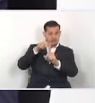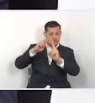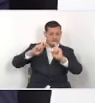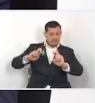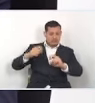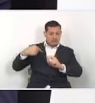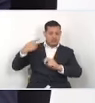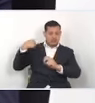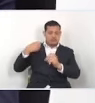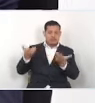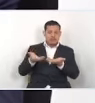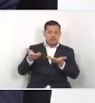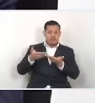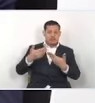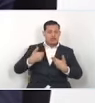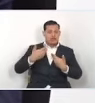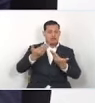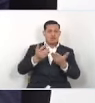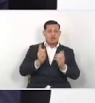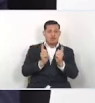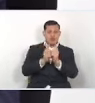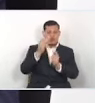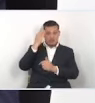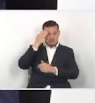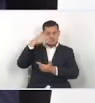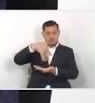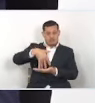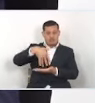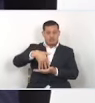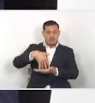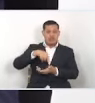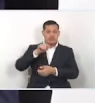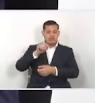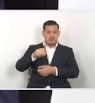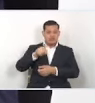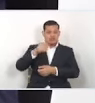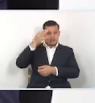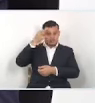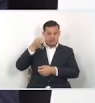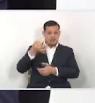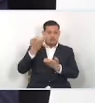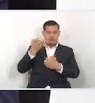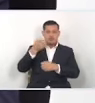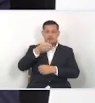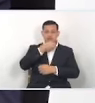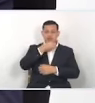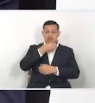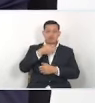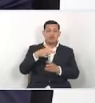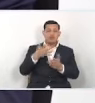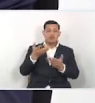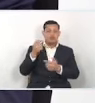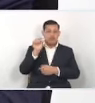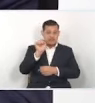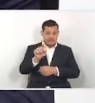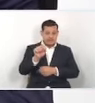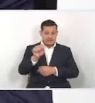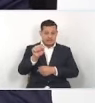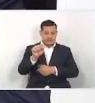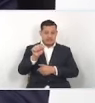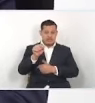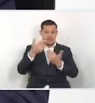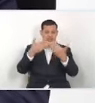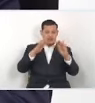ayer, para darle a conocer esto a la población. Y esto creo que son grandes noticias, porque si esto se masifica